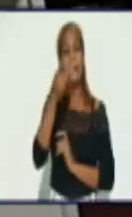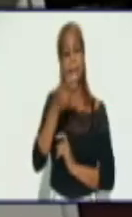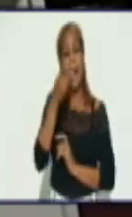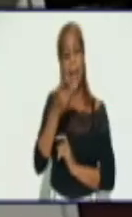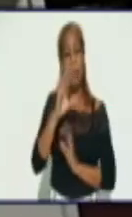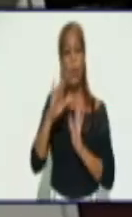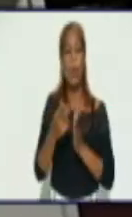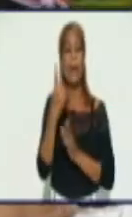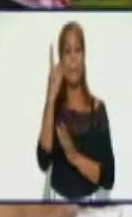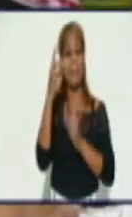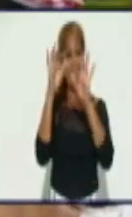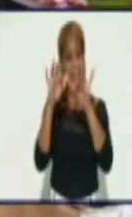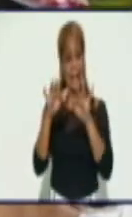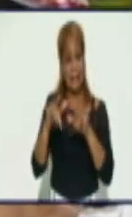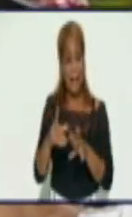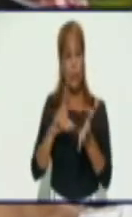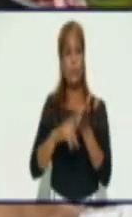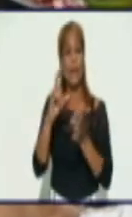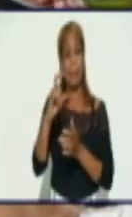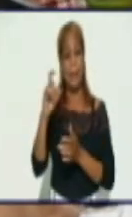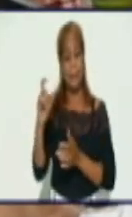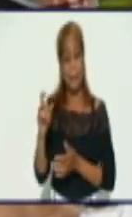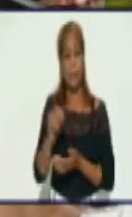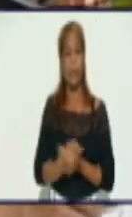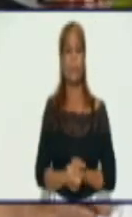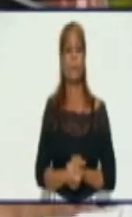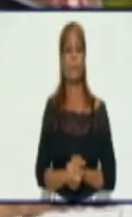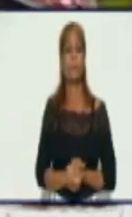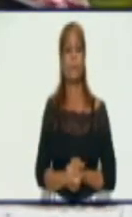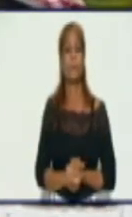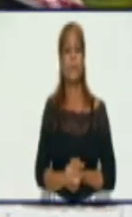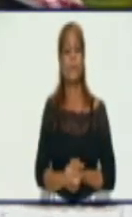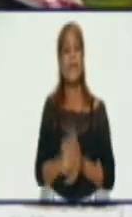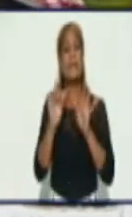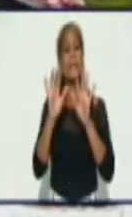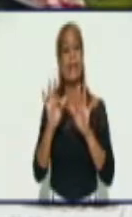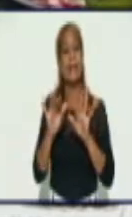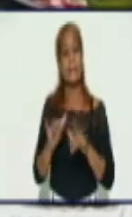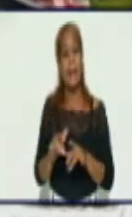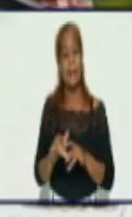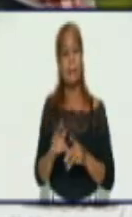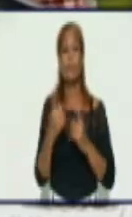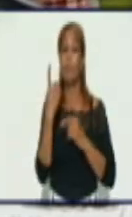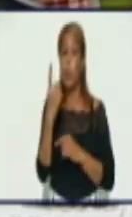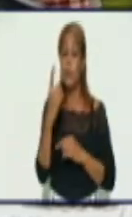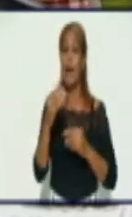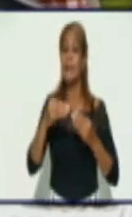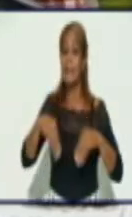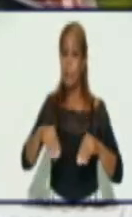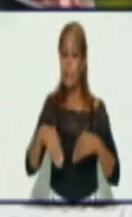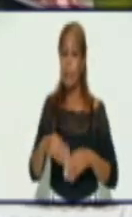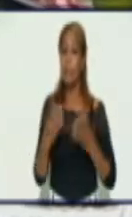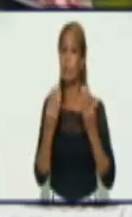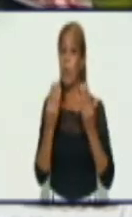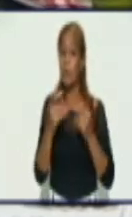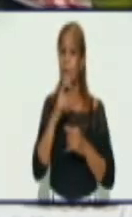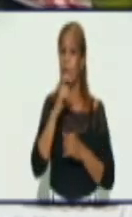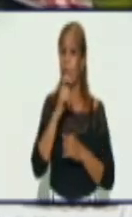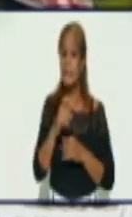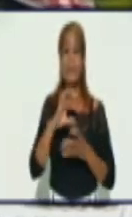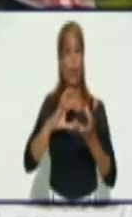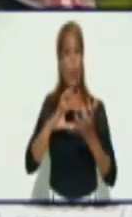cretario del partido en la provincia de granma el compañero federico hernández hernández secretario una situación bastante compleja la que vive en la provincia